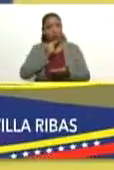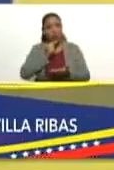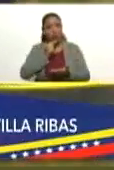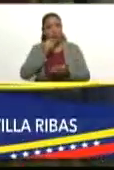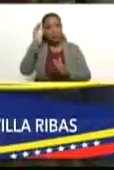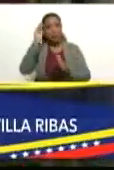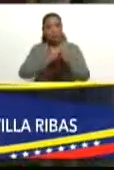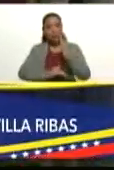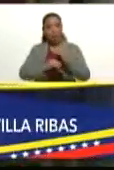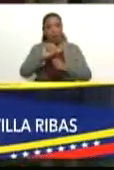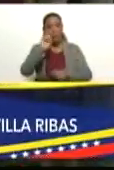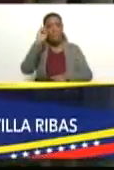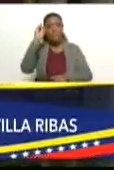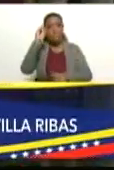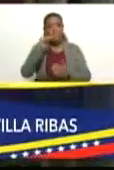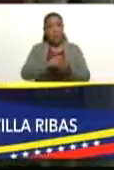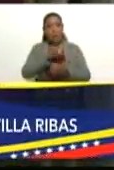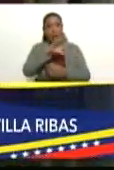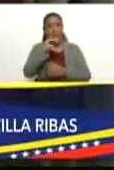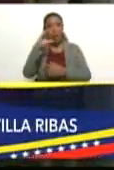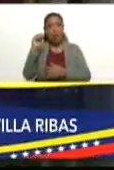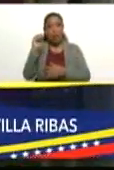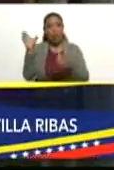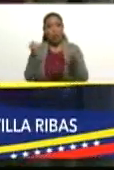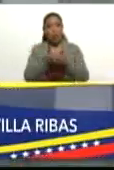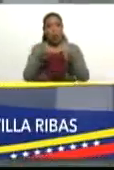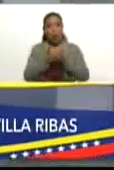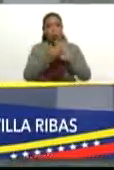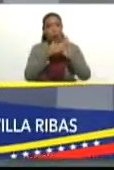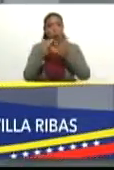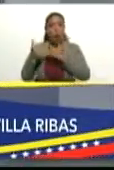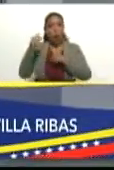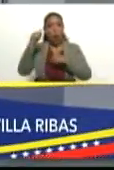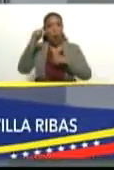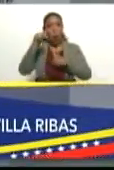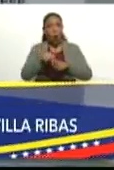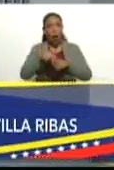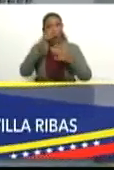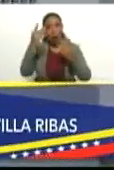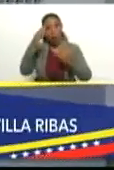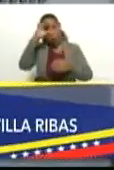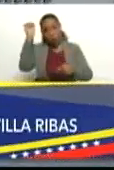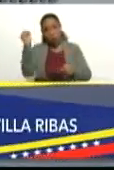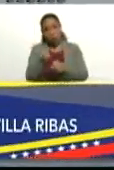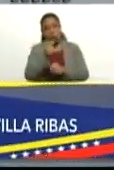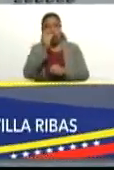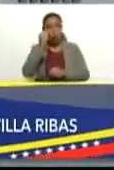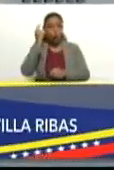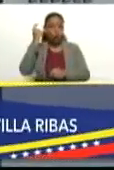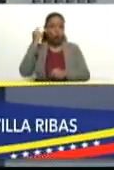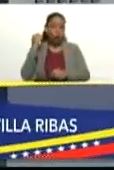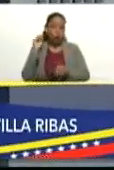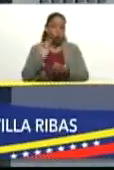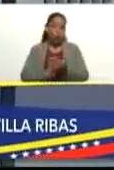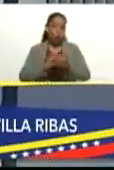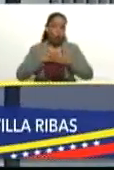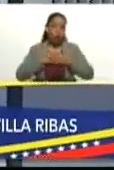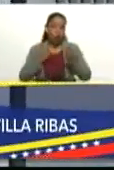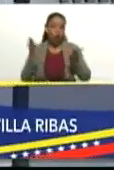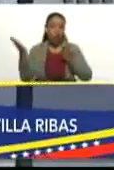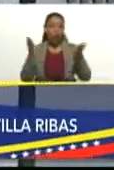de 1.500 brigadistas para que hoy las manos de hombres y mujeres se pongan al servicio de la